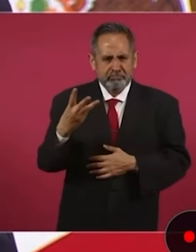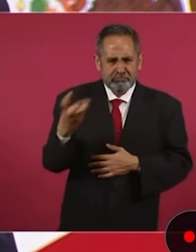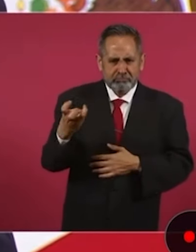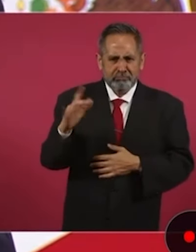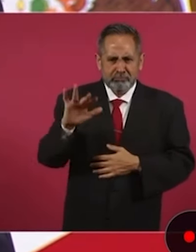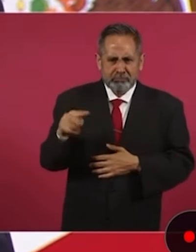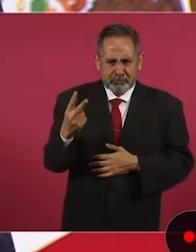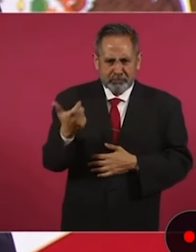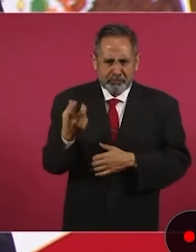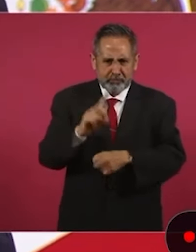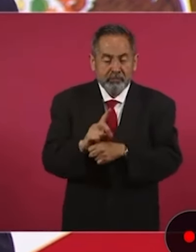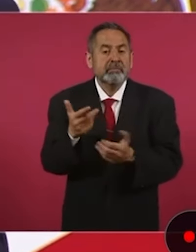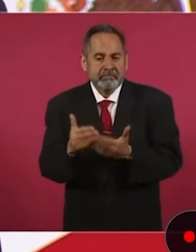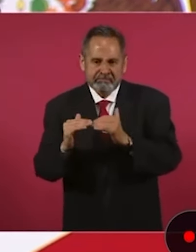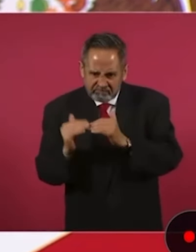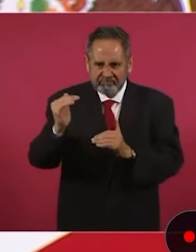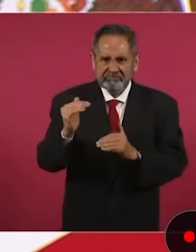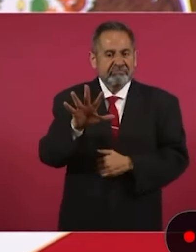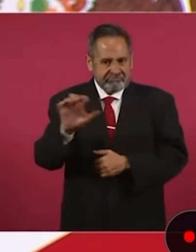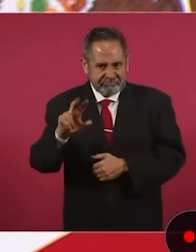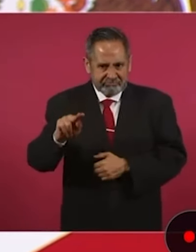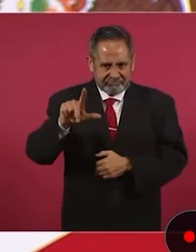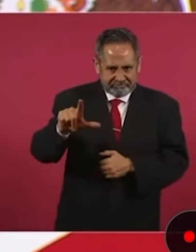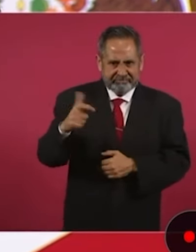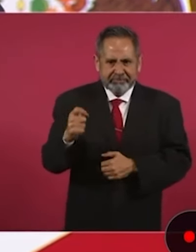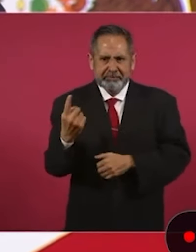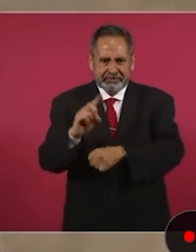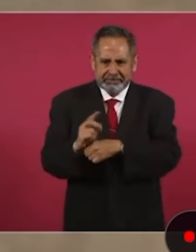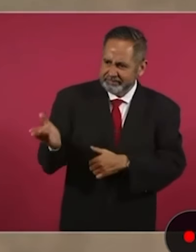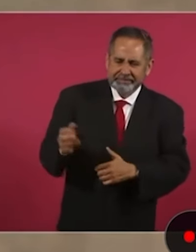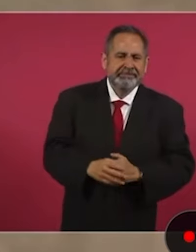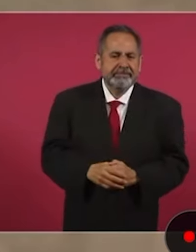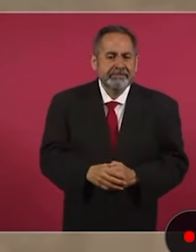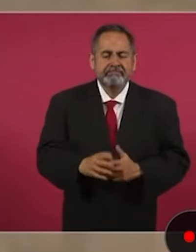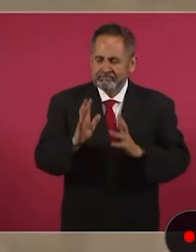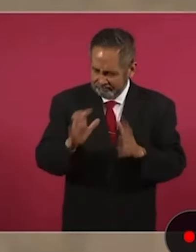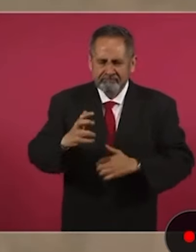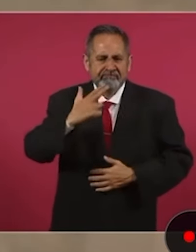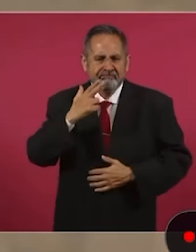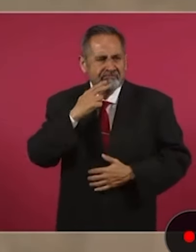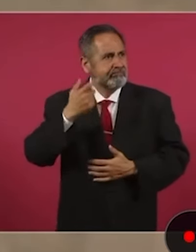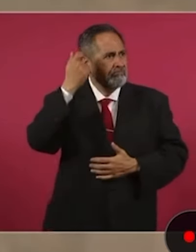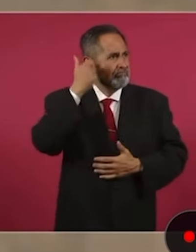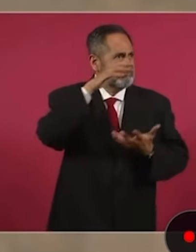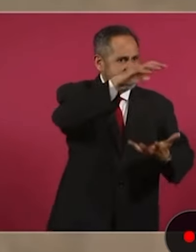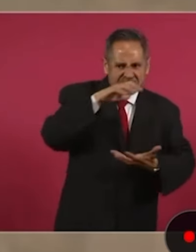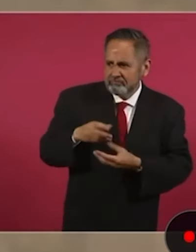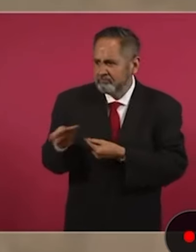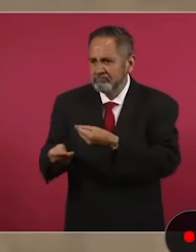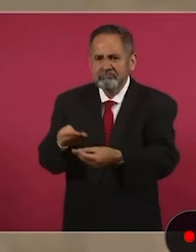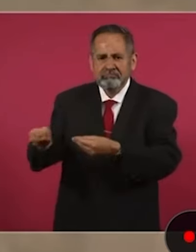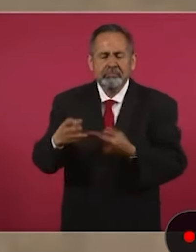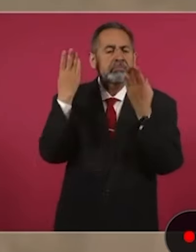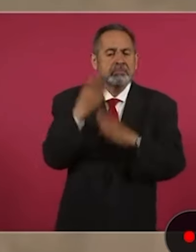352 pesos diarios. Hoy es de 587 pesos. Ya está funcionando el fideicomiso en